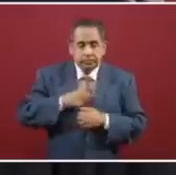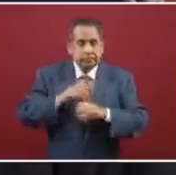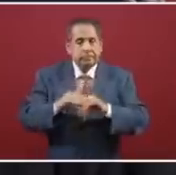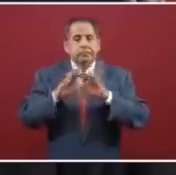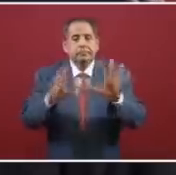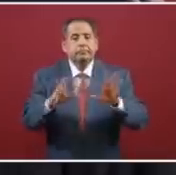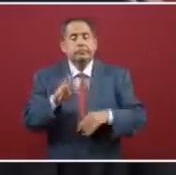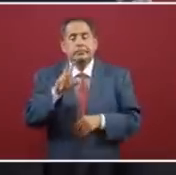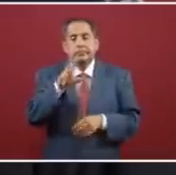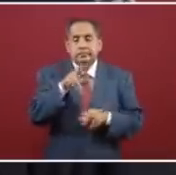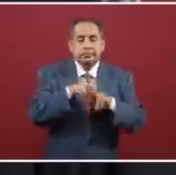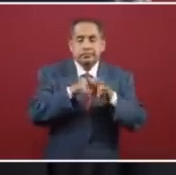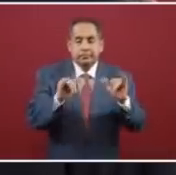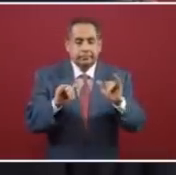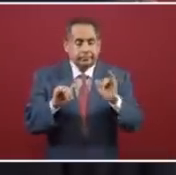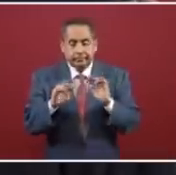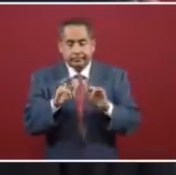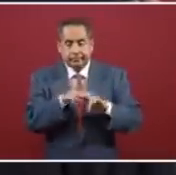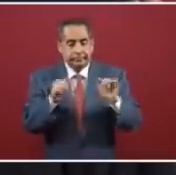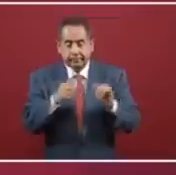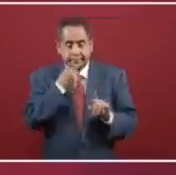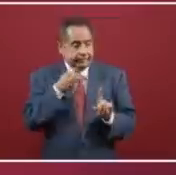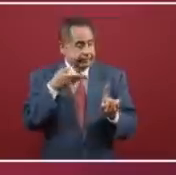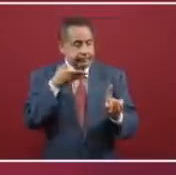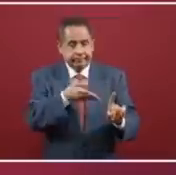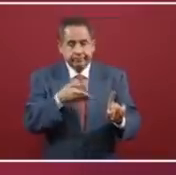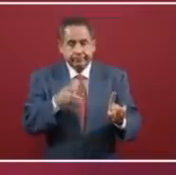es que a nadie le digo